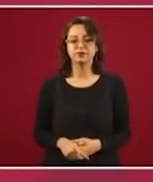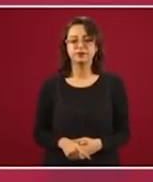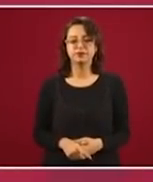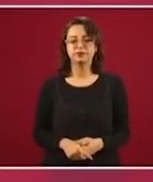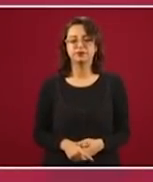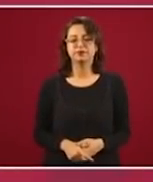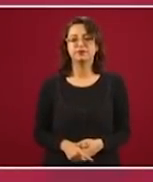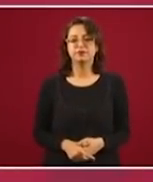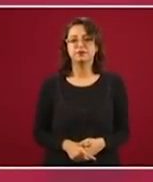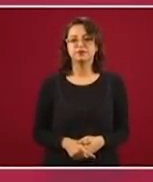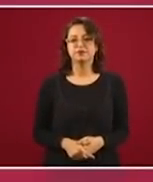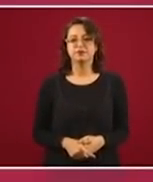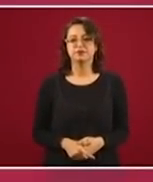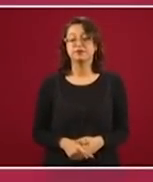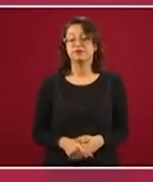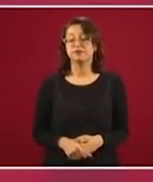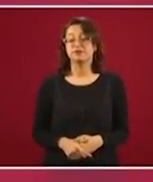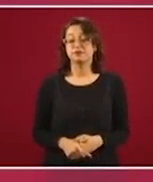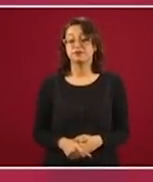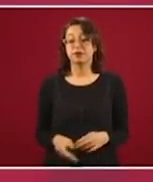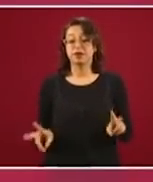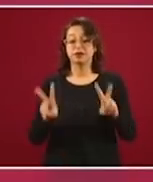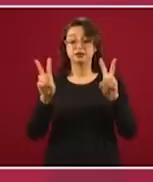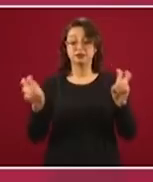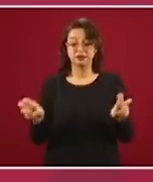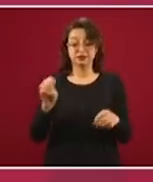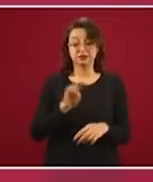que se aclare.